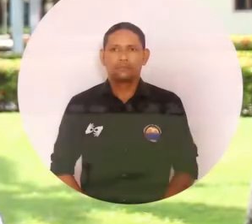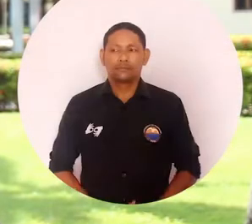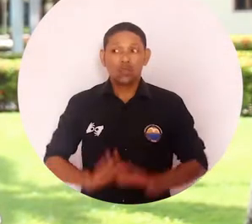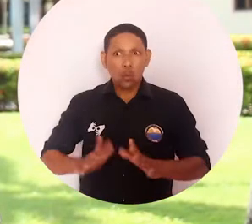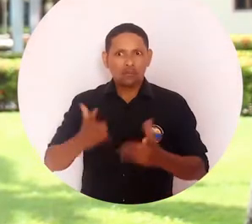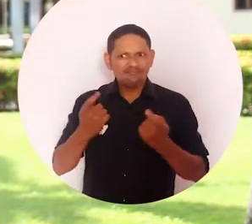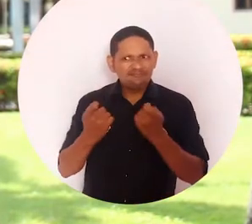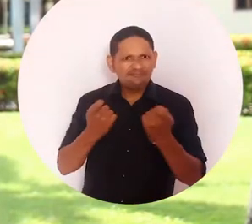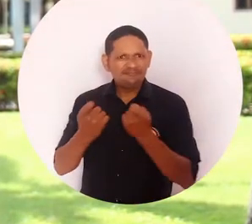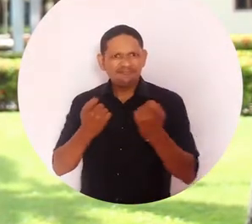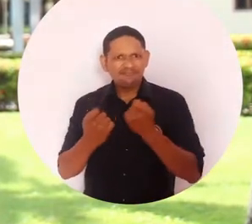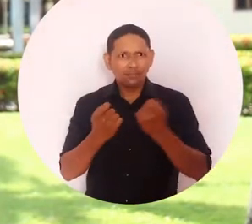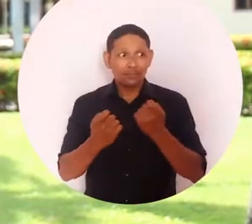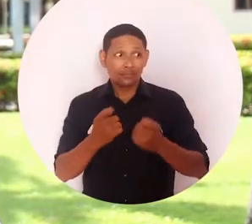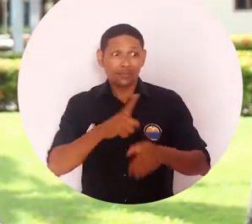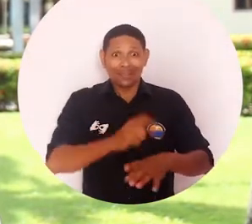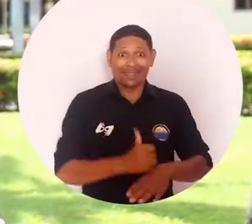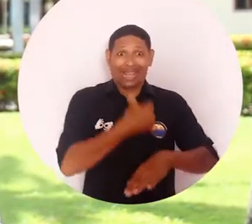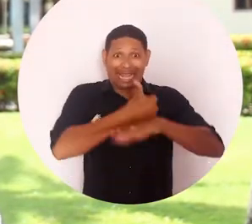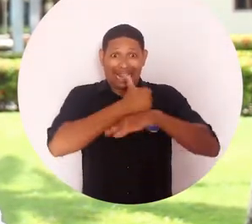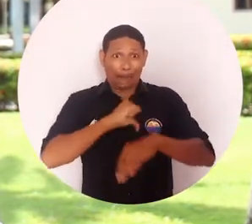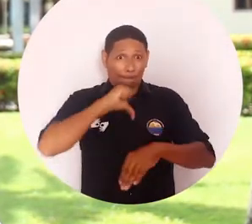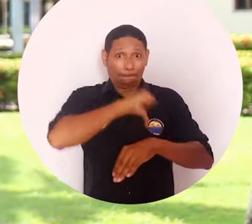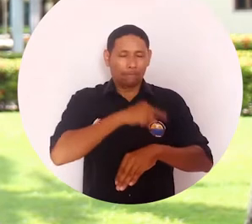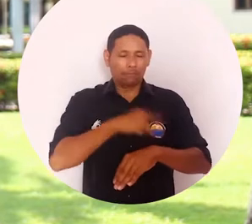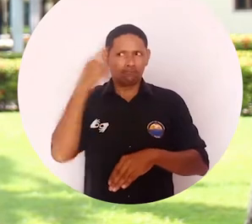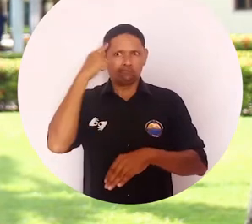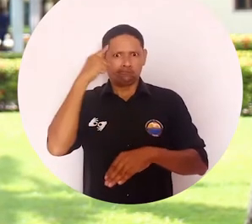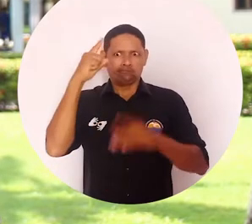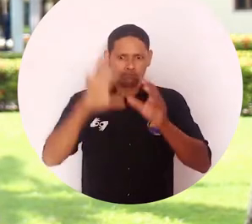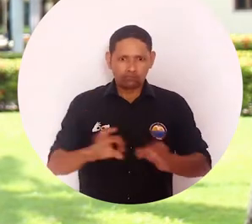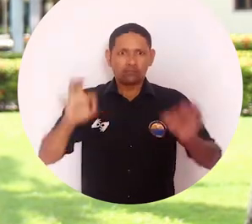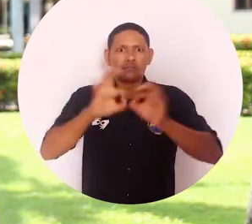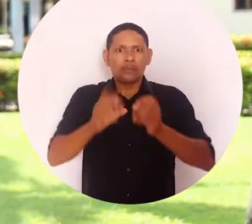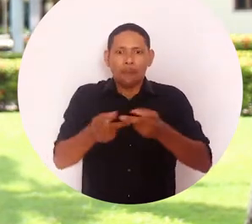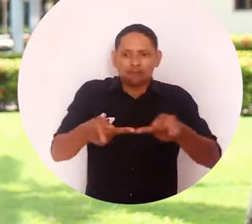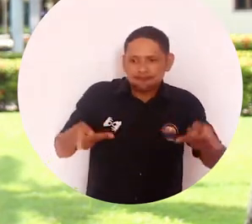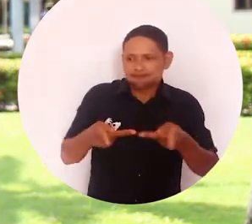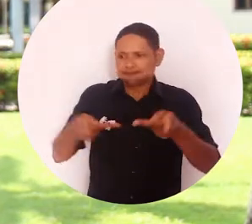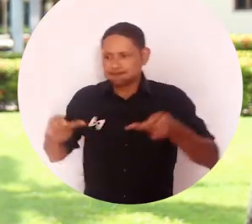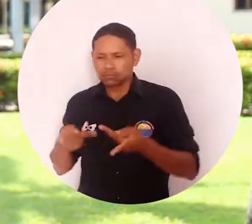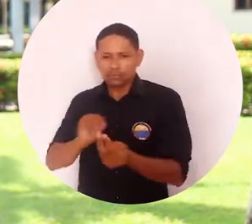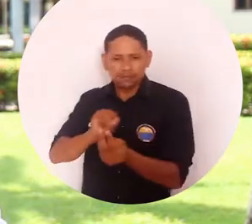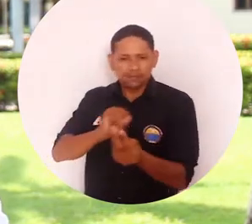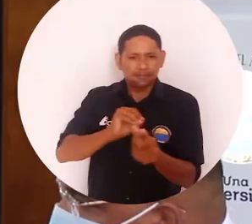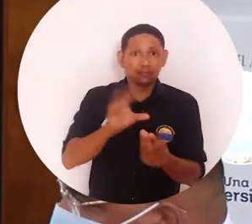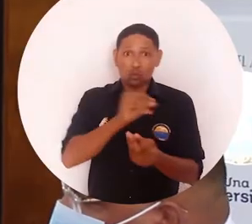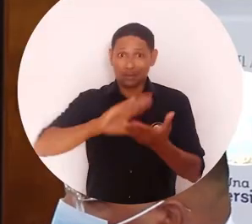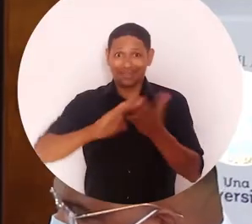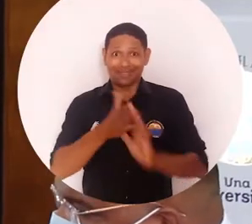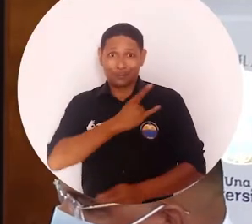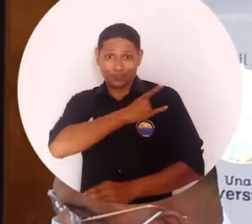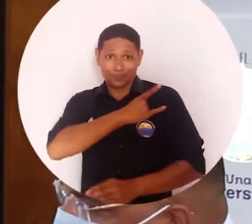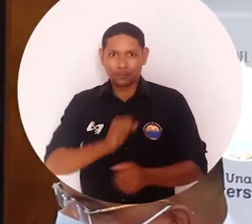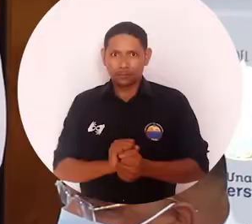Esta estrategia es el resultado de la intención de nuestro señor rector, el doctor Pablo Vera Salazar, de poder generar espacios de formación para toda la